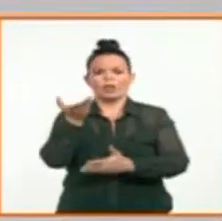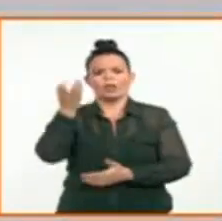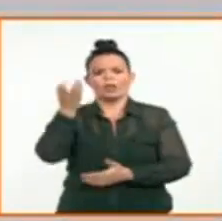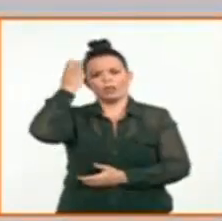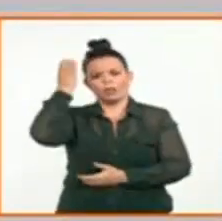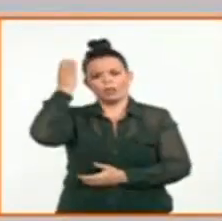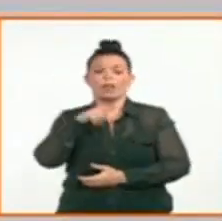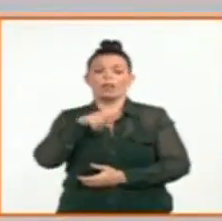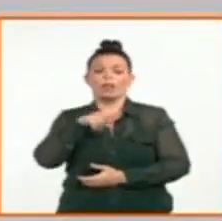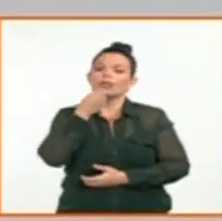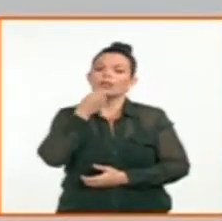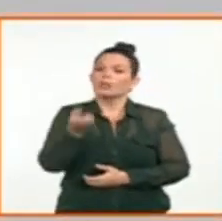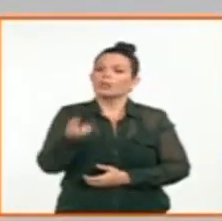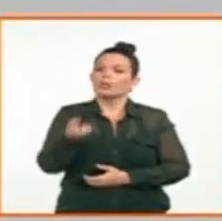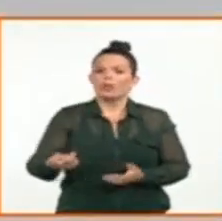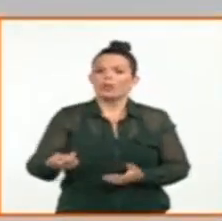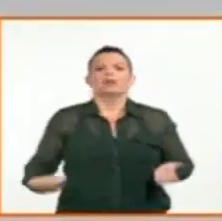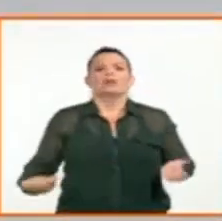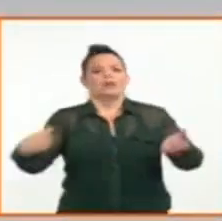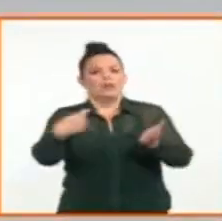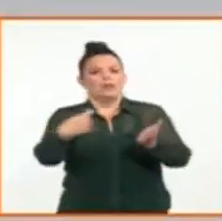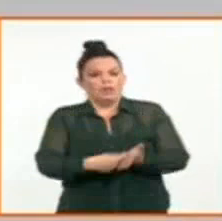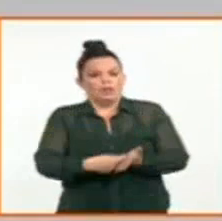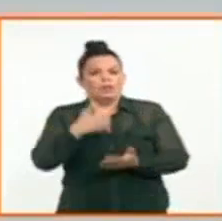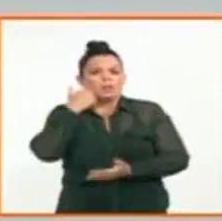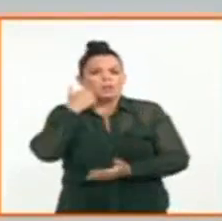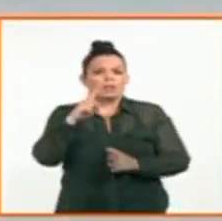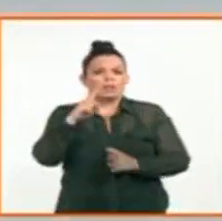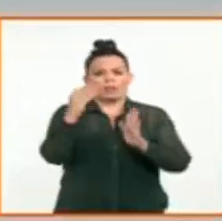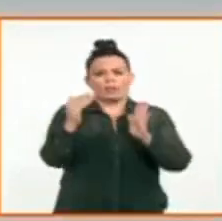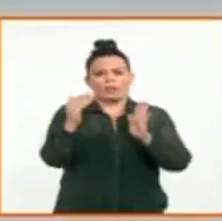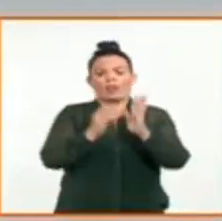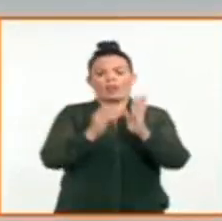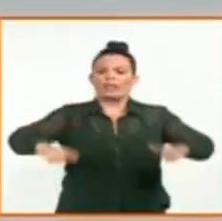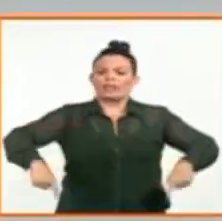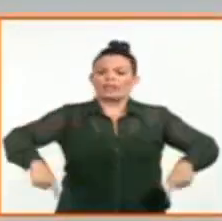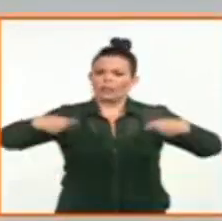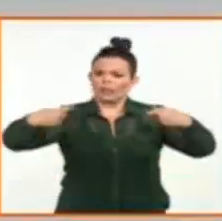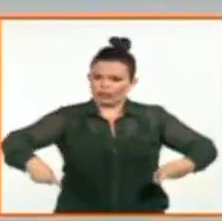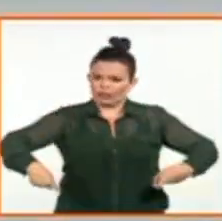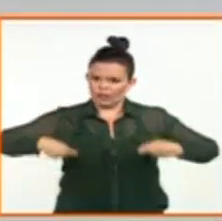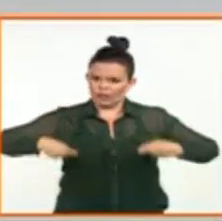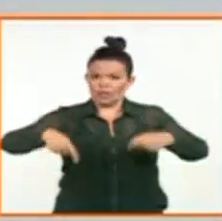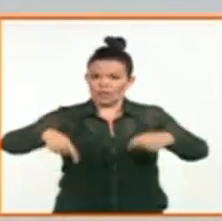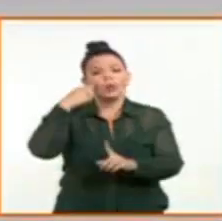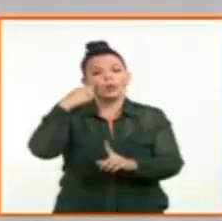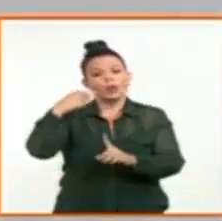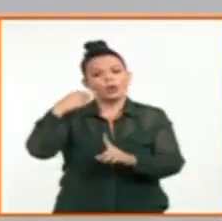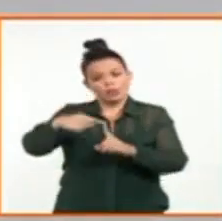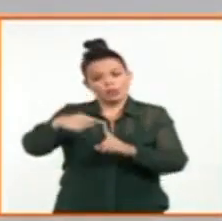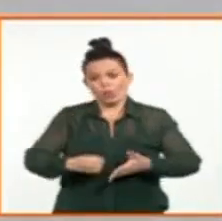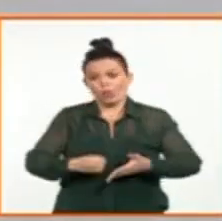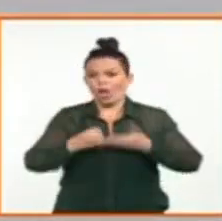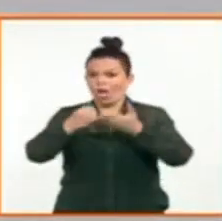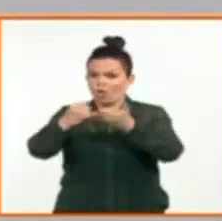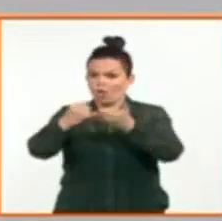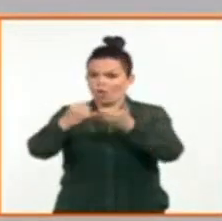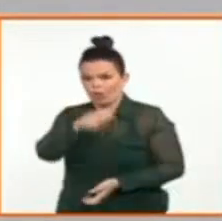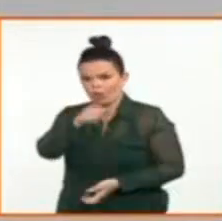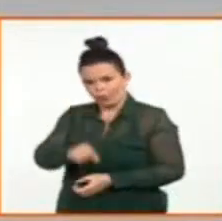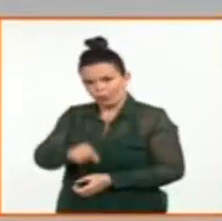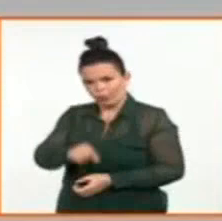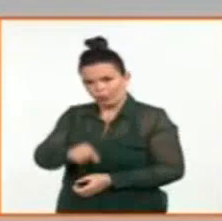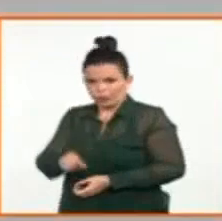financiar más de 1.000 sillones de ruedas, que realmente tributan al programa de la dinámica demográfica. O sea, esta combinación de las